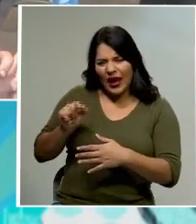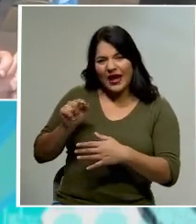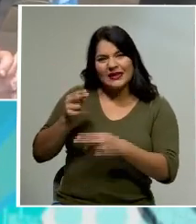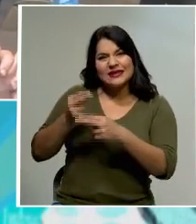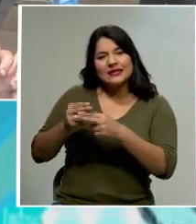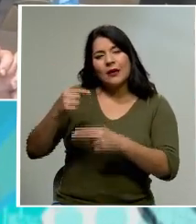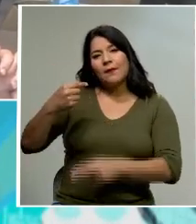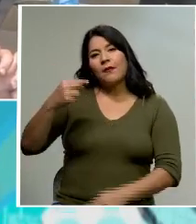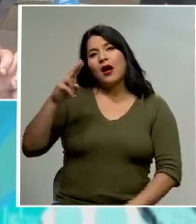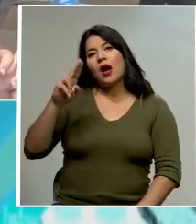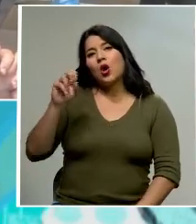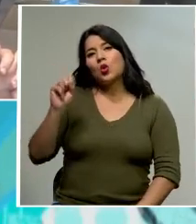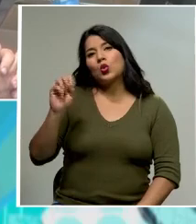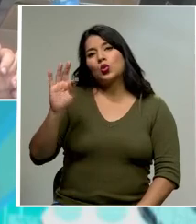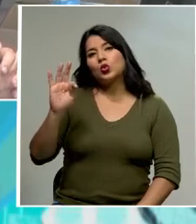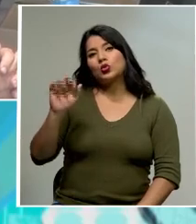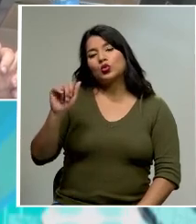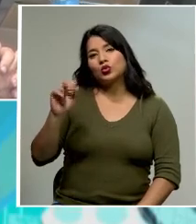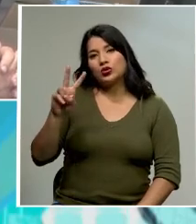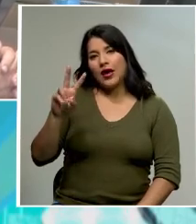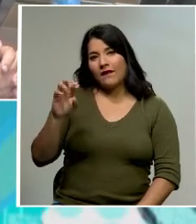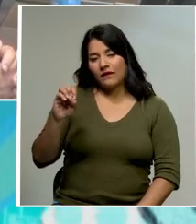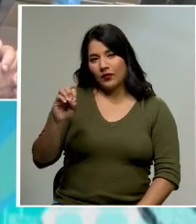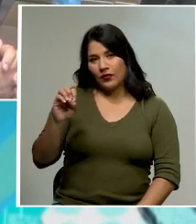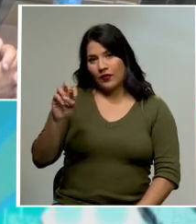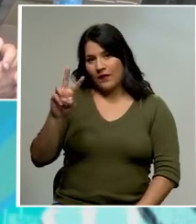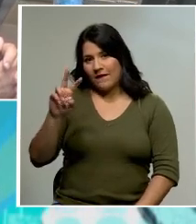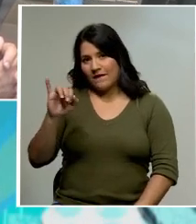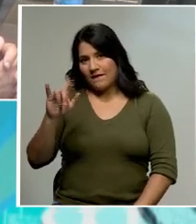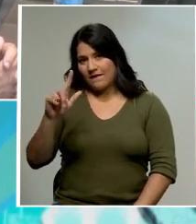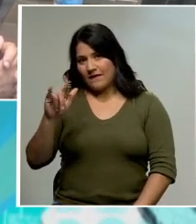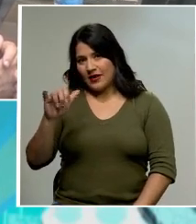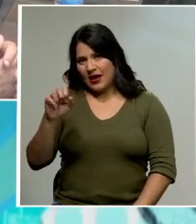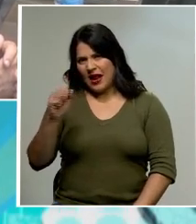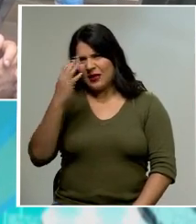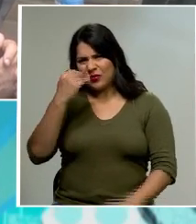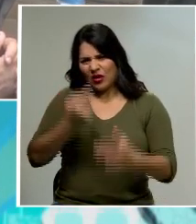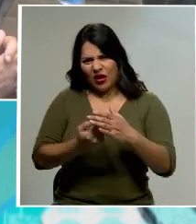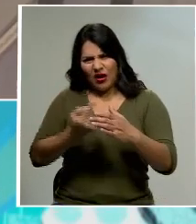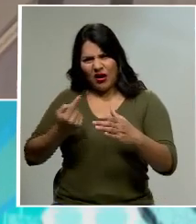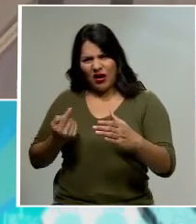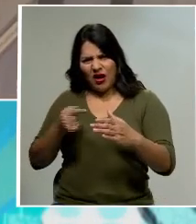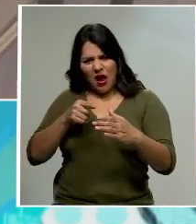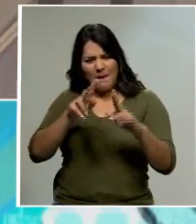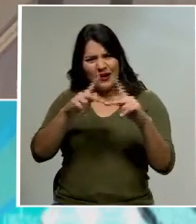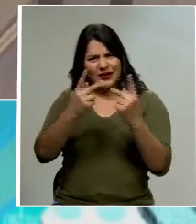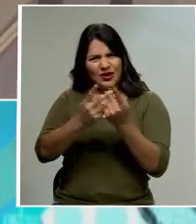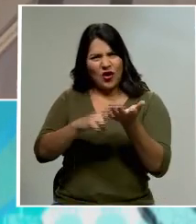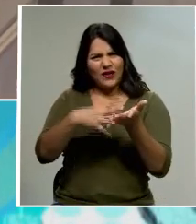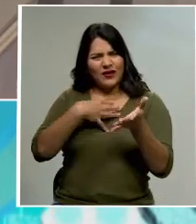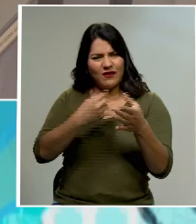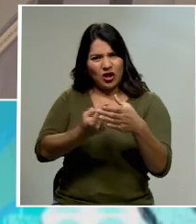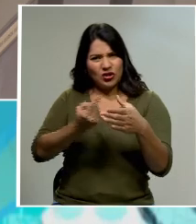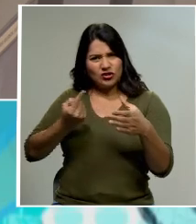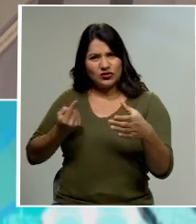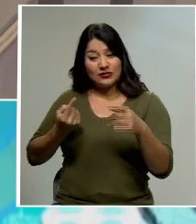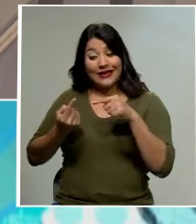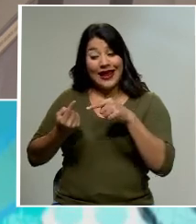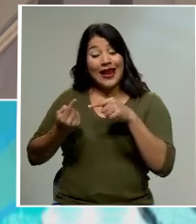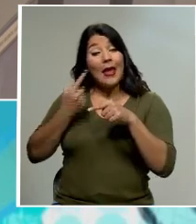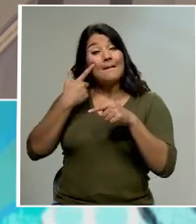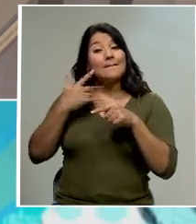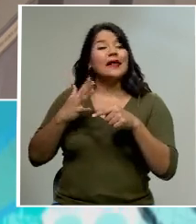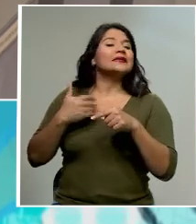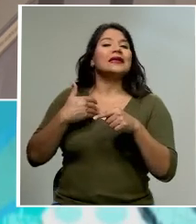Viales se da debido a un vínculo que tiene en algún momento con relación a un narcotraficante que